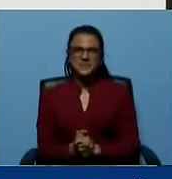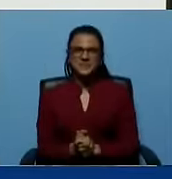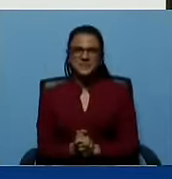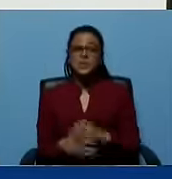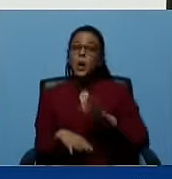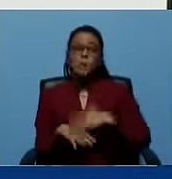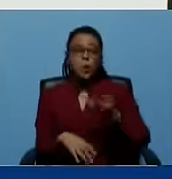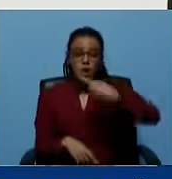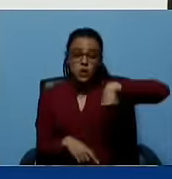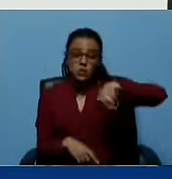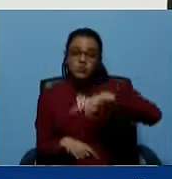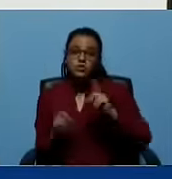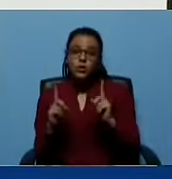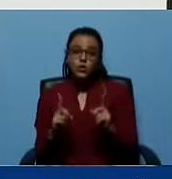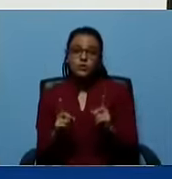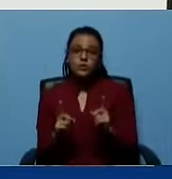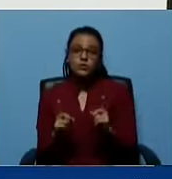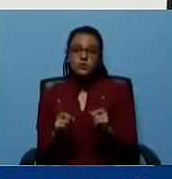Porque nosotros